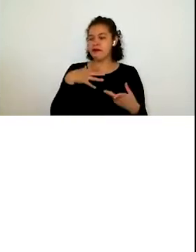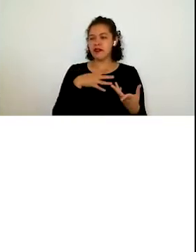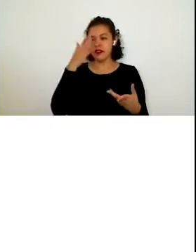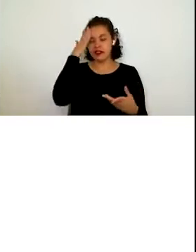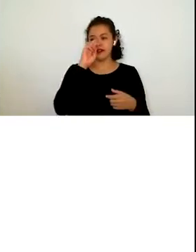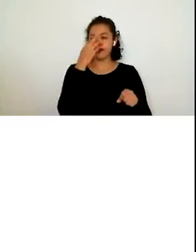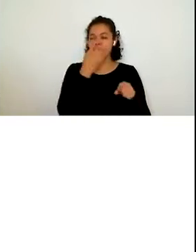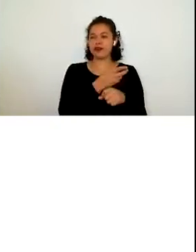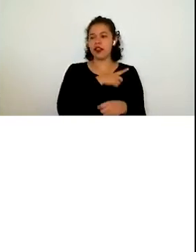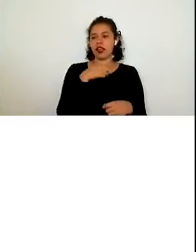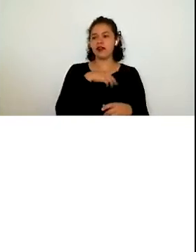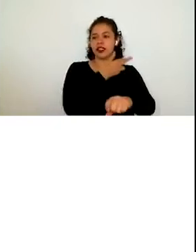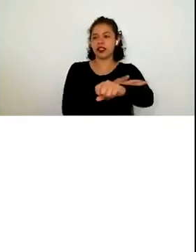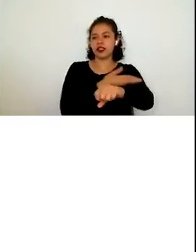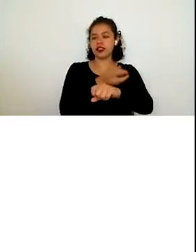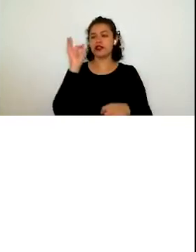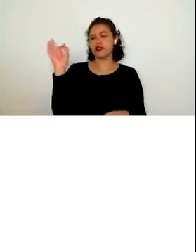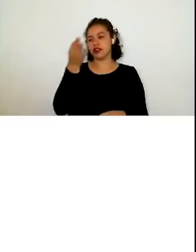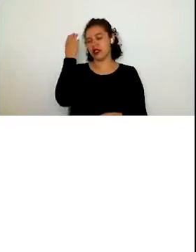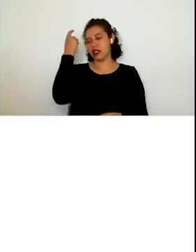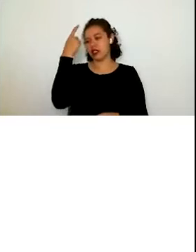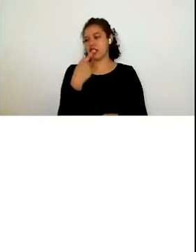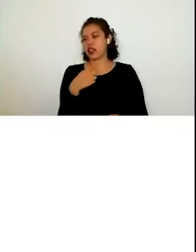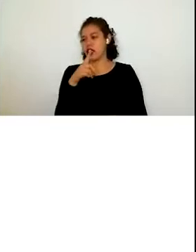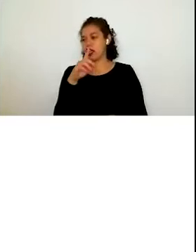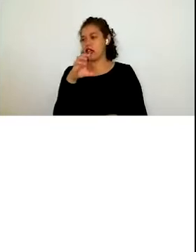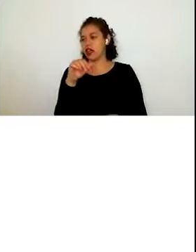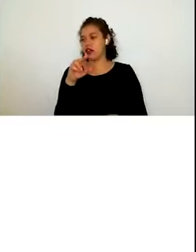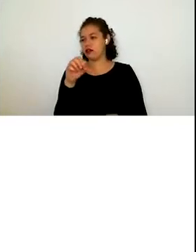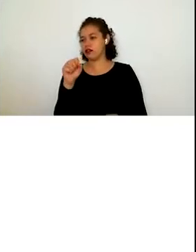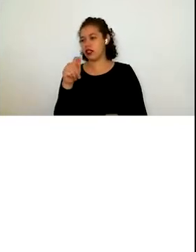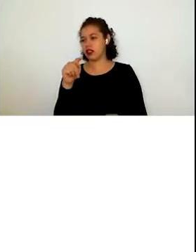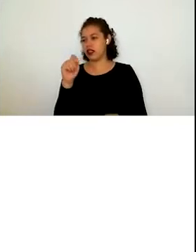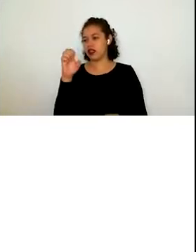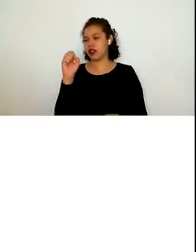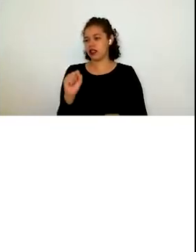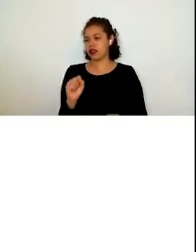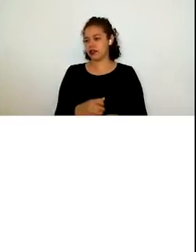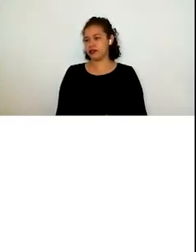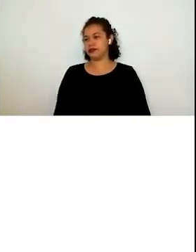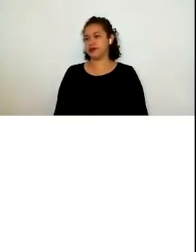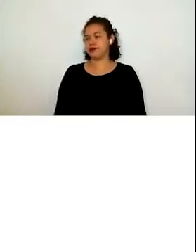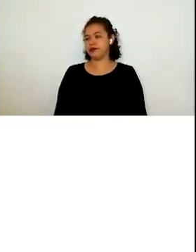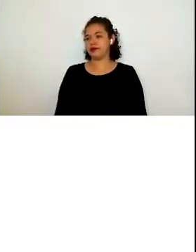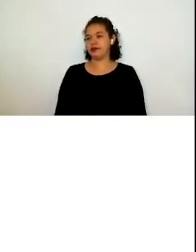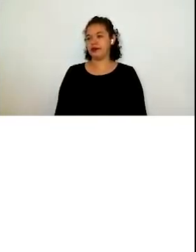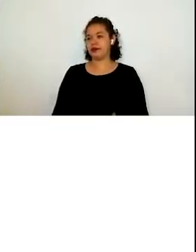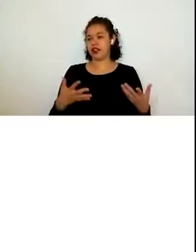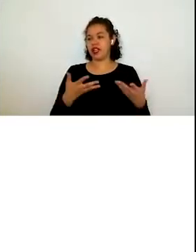en el Registro Federal de Causantes. Esto es una disposición que se llevó a cabo en el